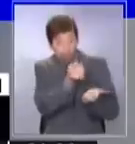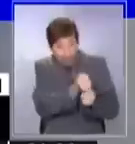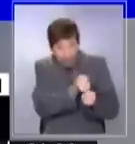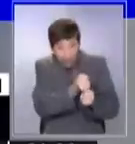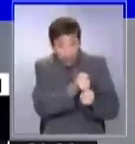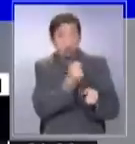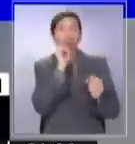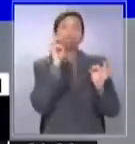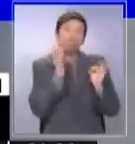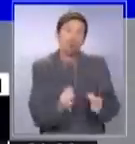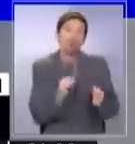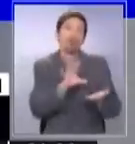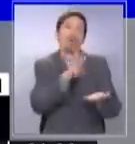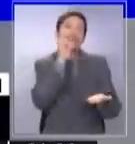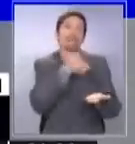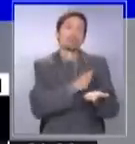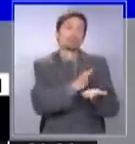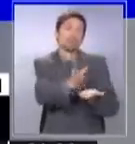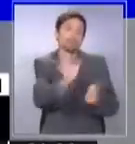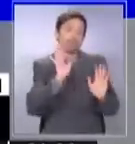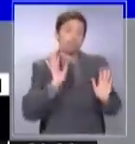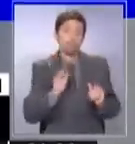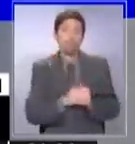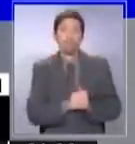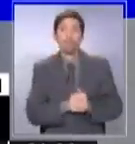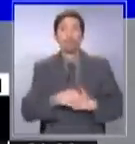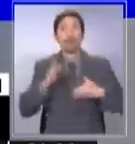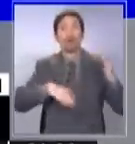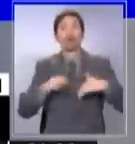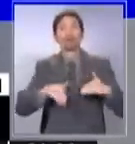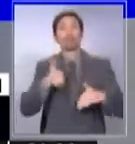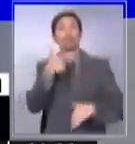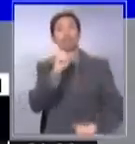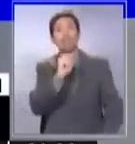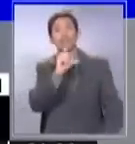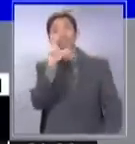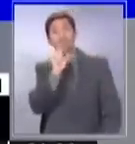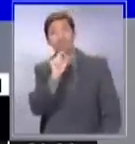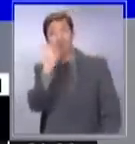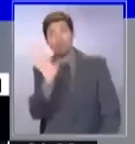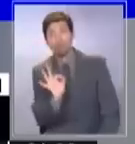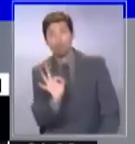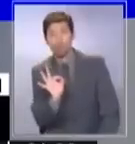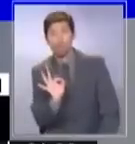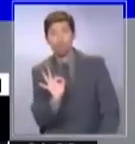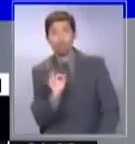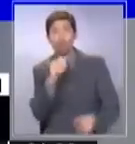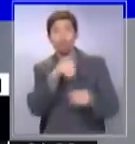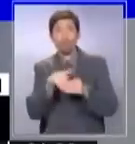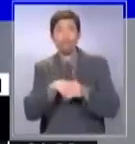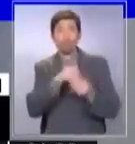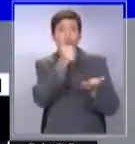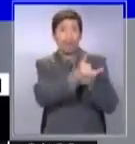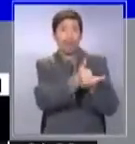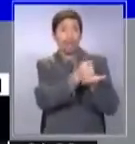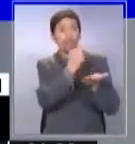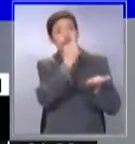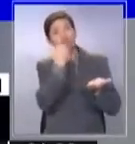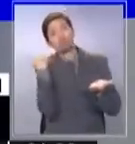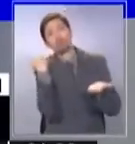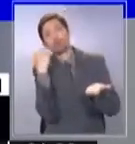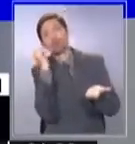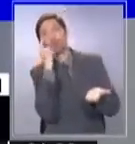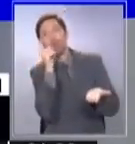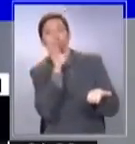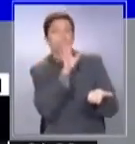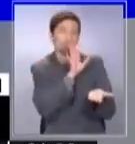en muchas comunas del país hay 60 70 por de votación a favor de uno u otro de distinto color pero yo creo que definitivamente